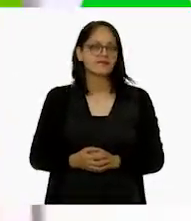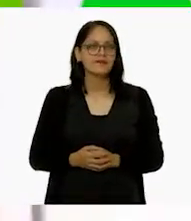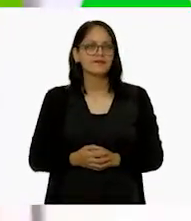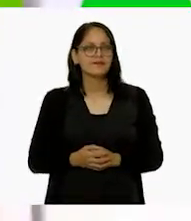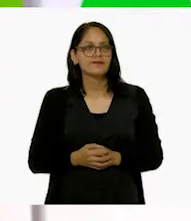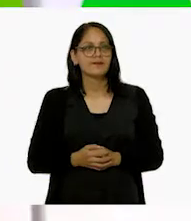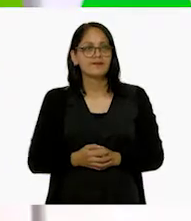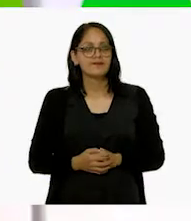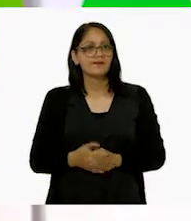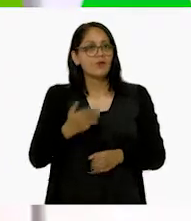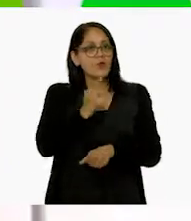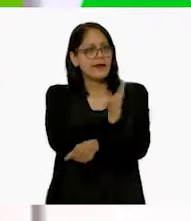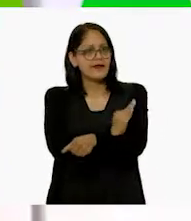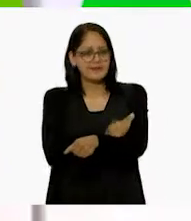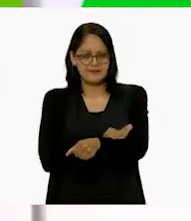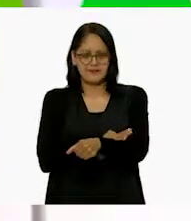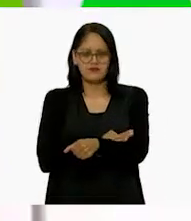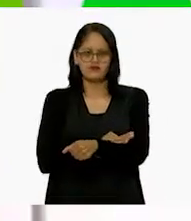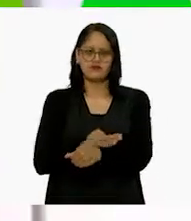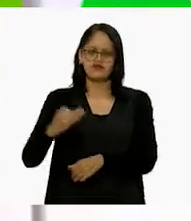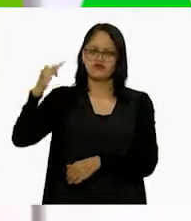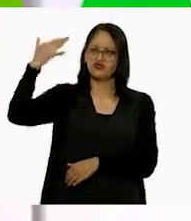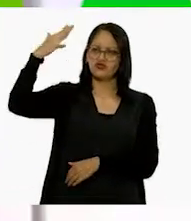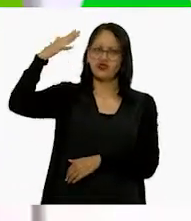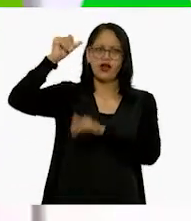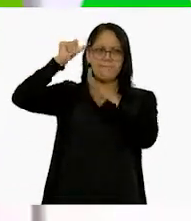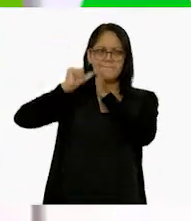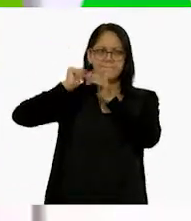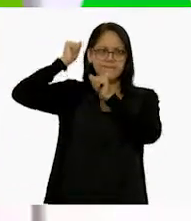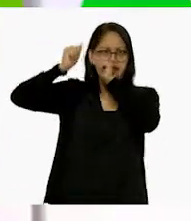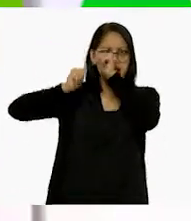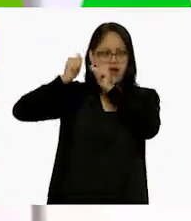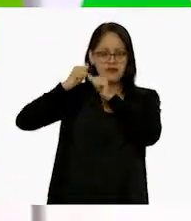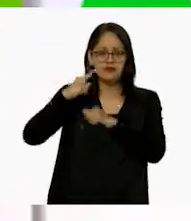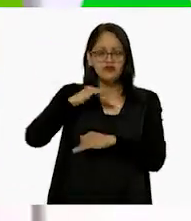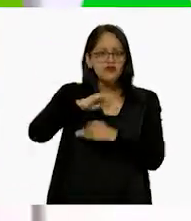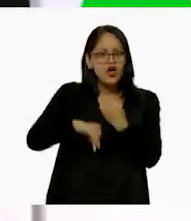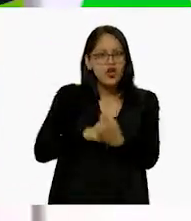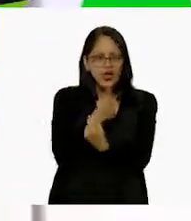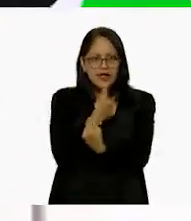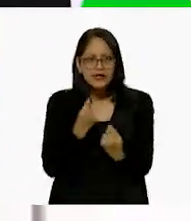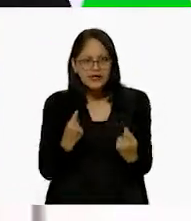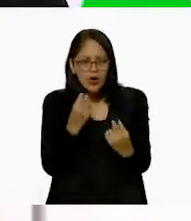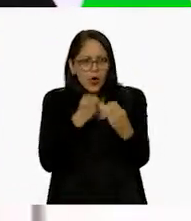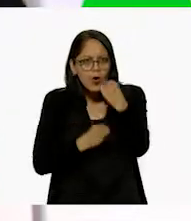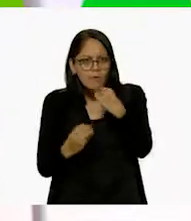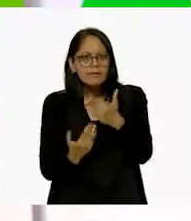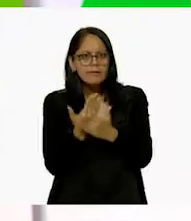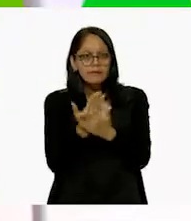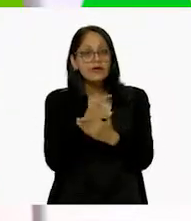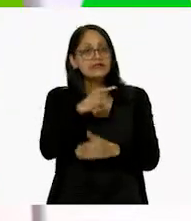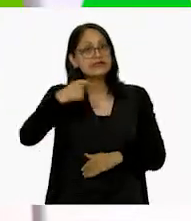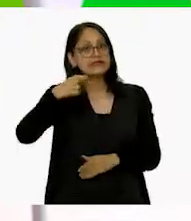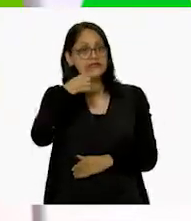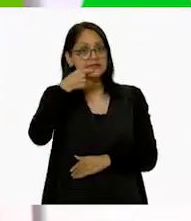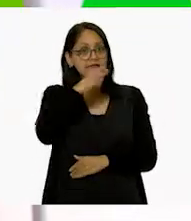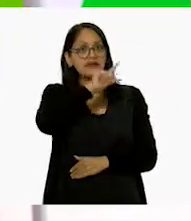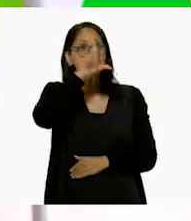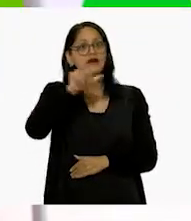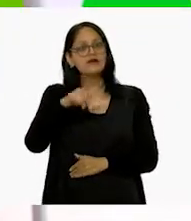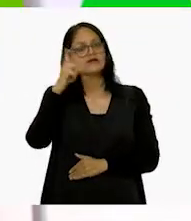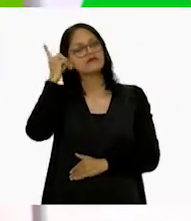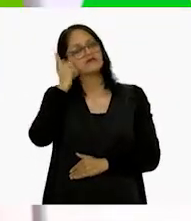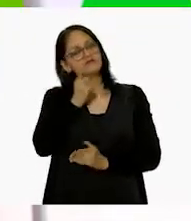En una tarde soleada de abril, cuando todos los niños habían almorzado, cepillado los dientes y se encontraban